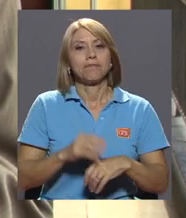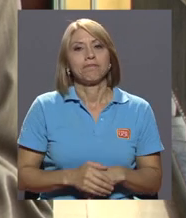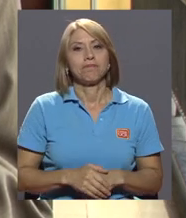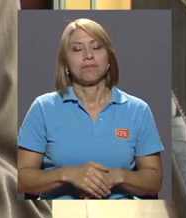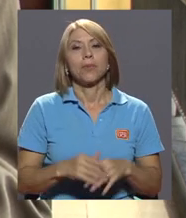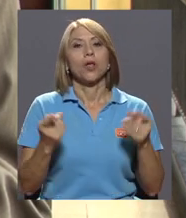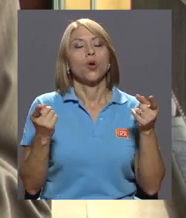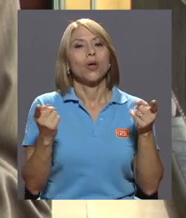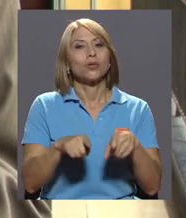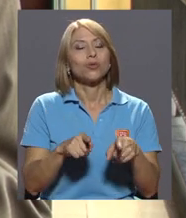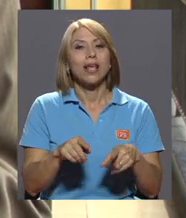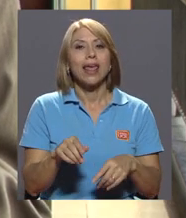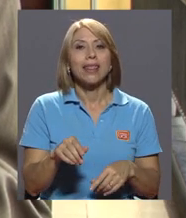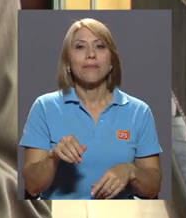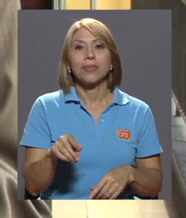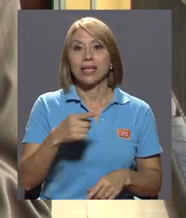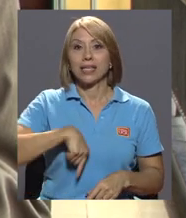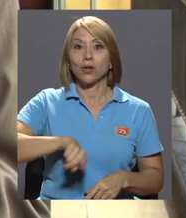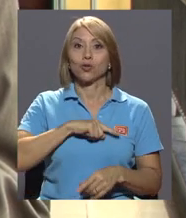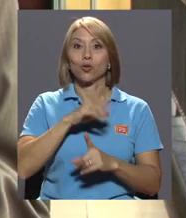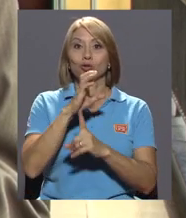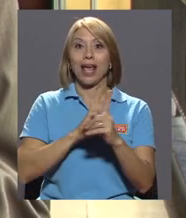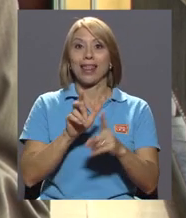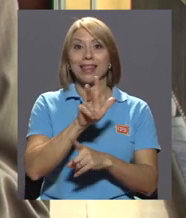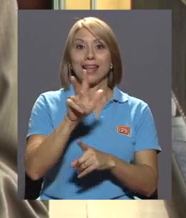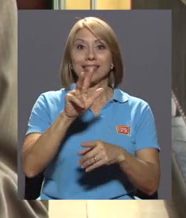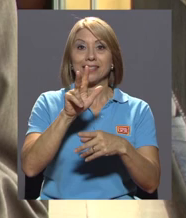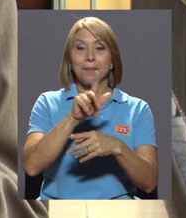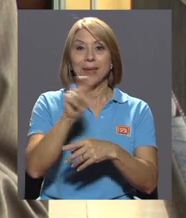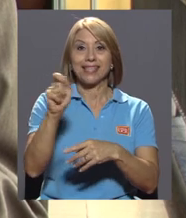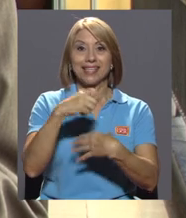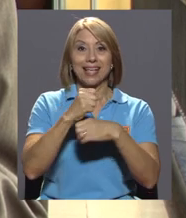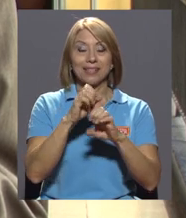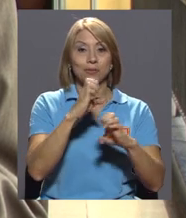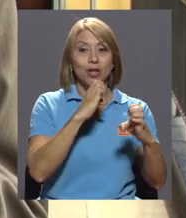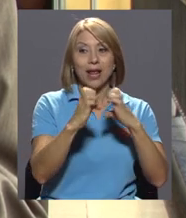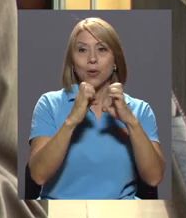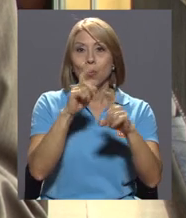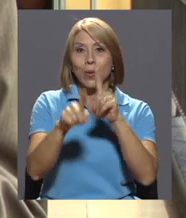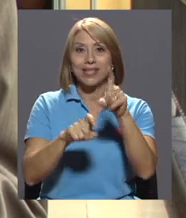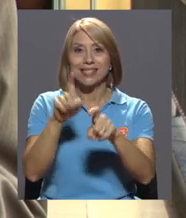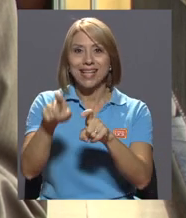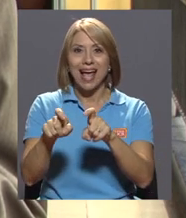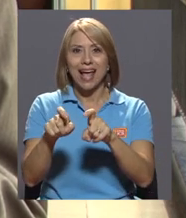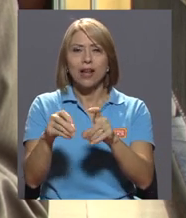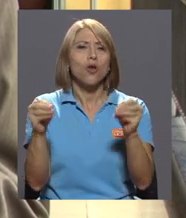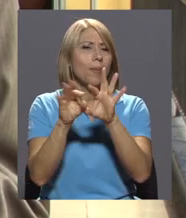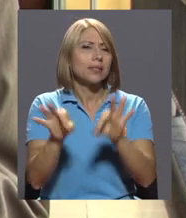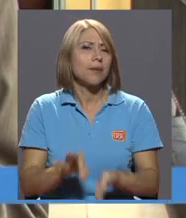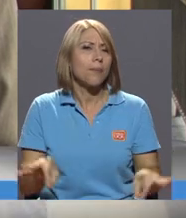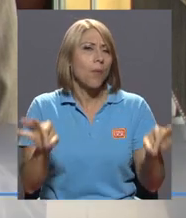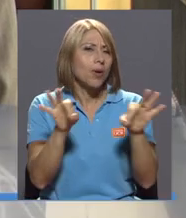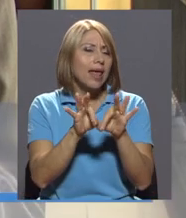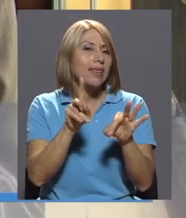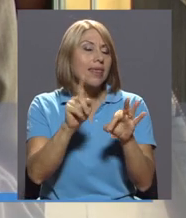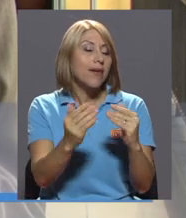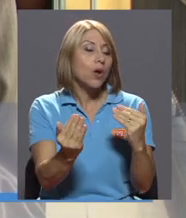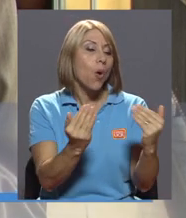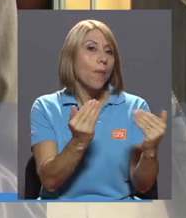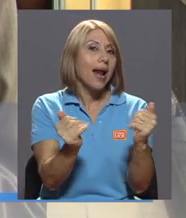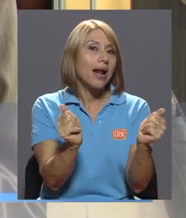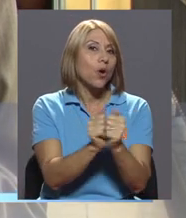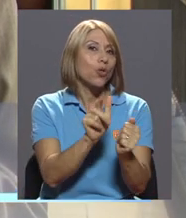Lo que sucede es que, como hacemos la encuesta cada tres meses, tal vez la parte más importante es hacer la comparación con respecto a tres meses atrás,